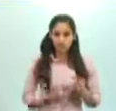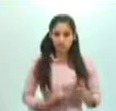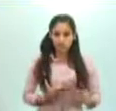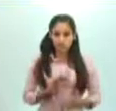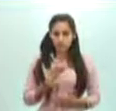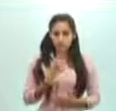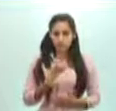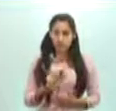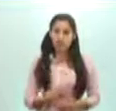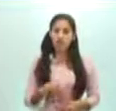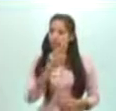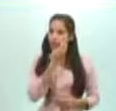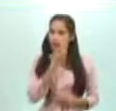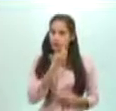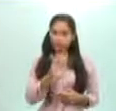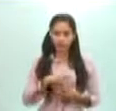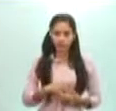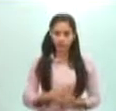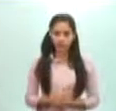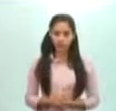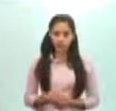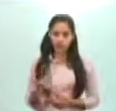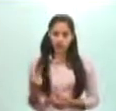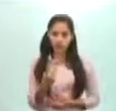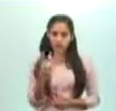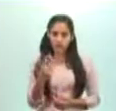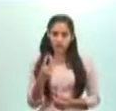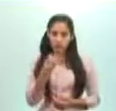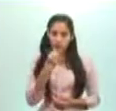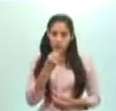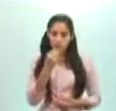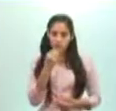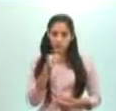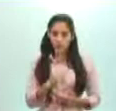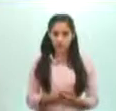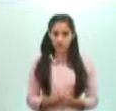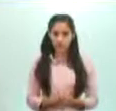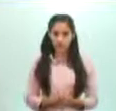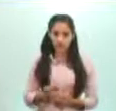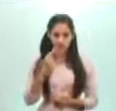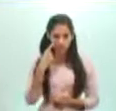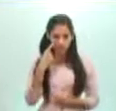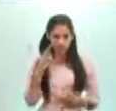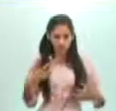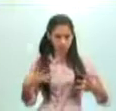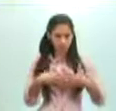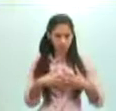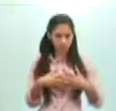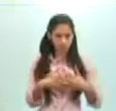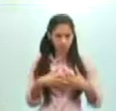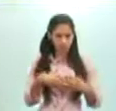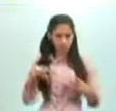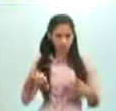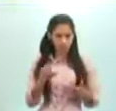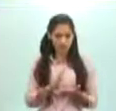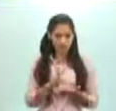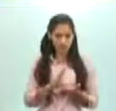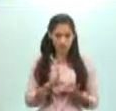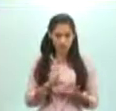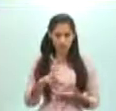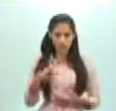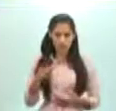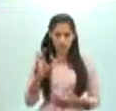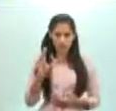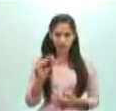de los ánimos. ¿Con cuál de estas dos acepciones creen ustedes que se esté haciendo referencia en el libro de texto cuando hablamos